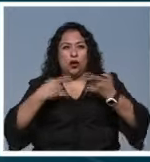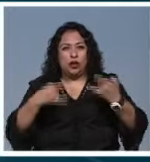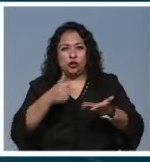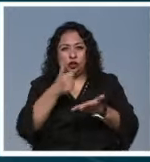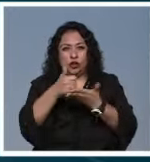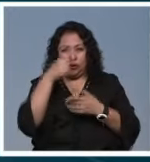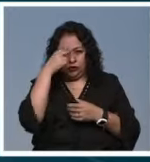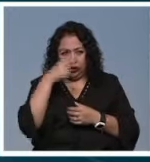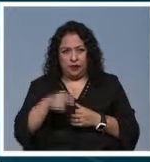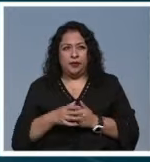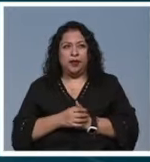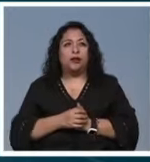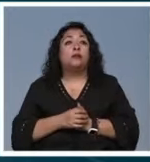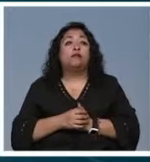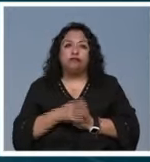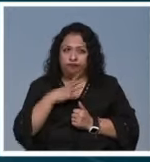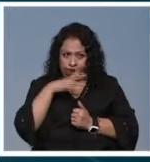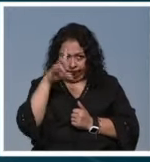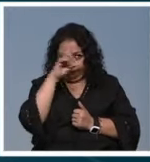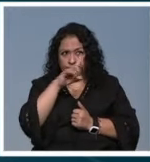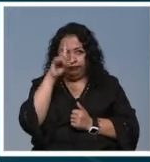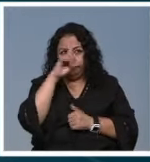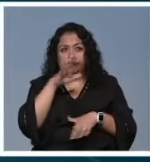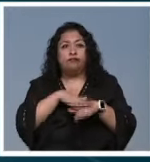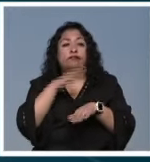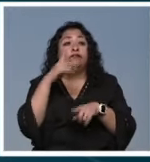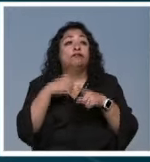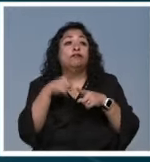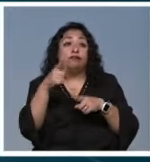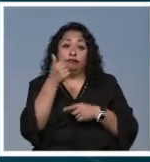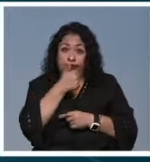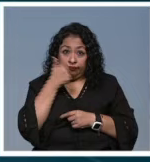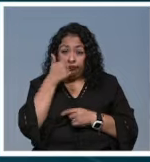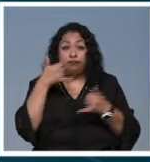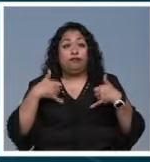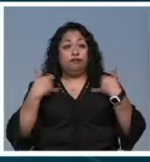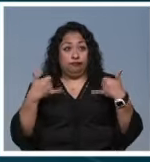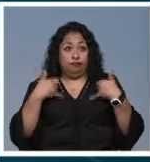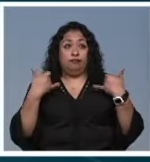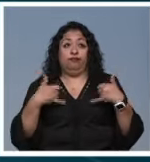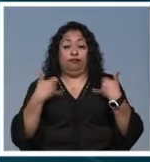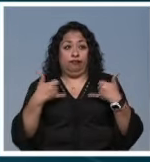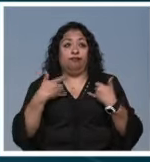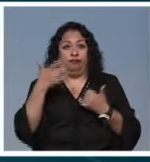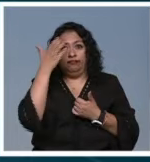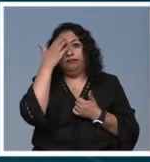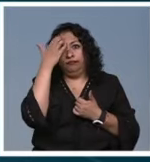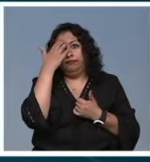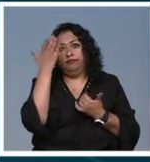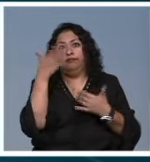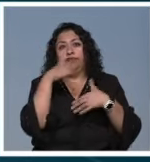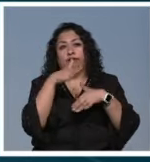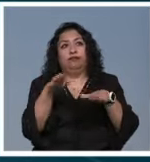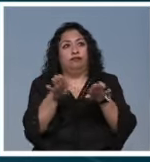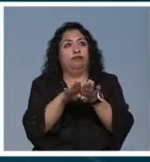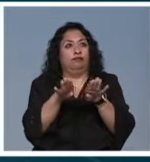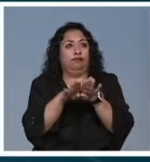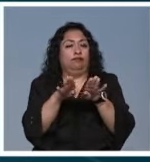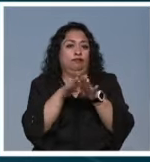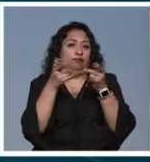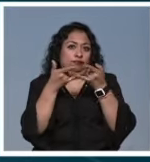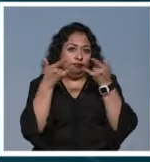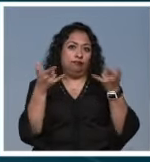de México. Se lo recomendaría sobre todo a los estudiantes jóvenes, porque pues conocen más sobre cómo pues